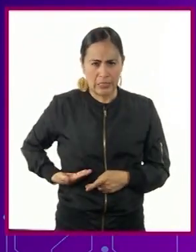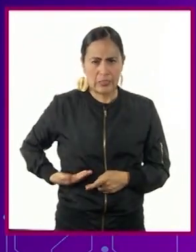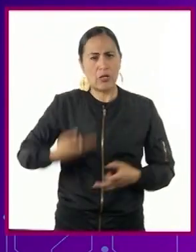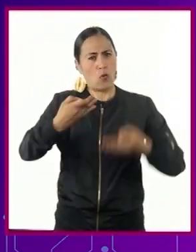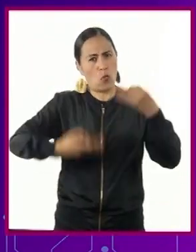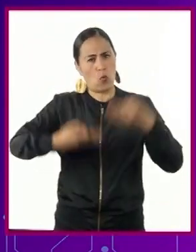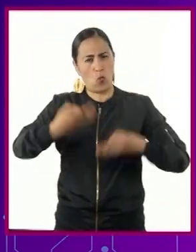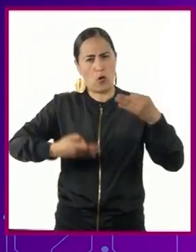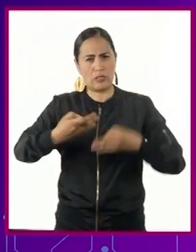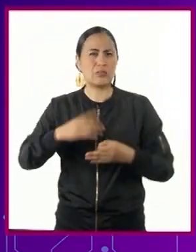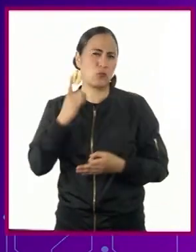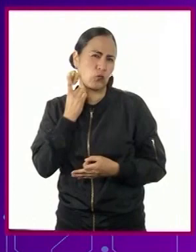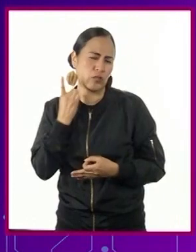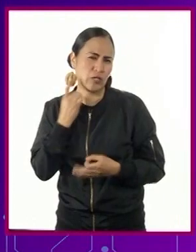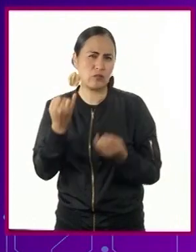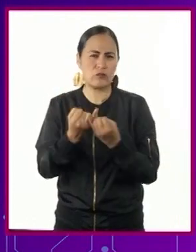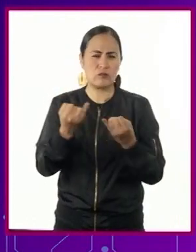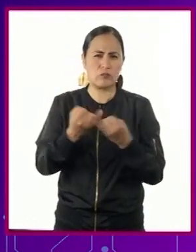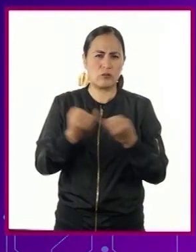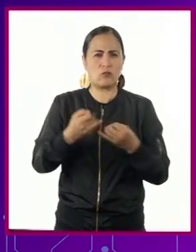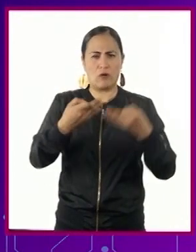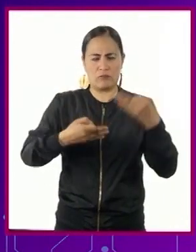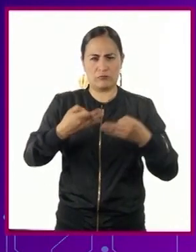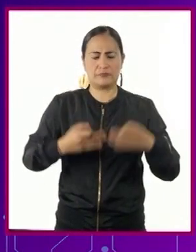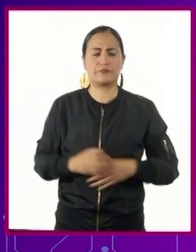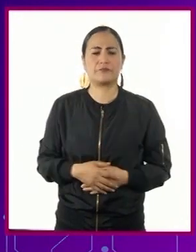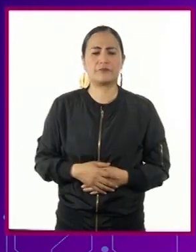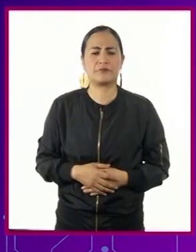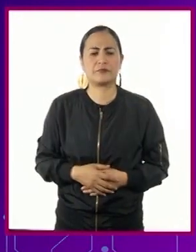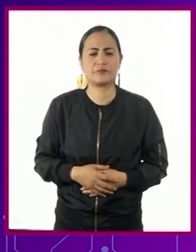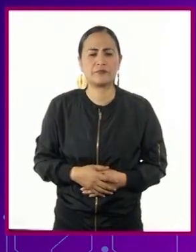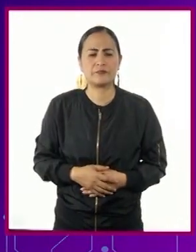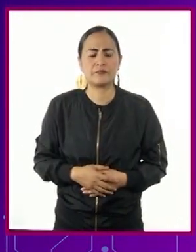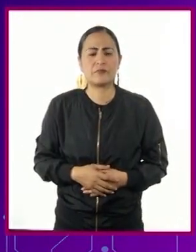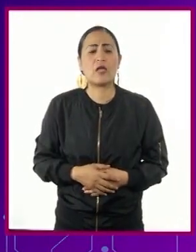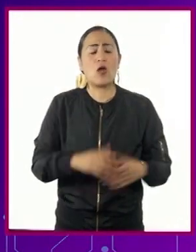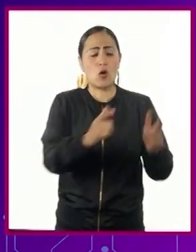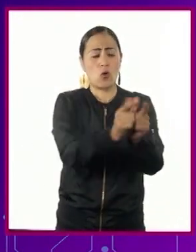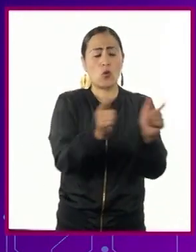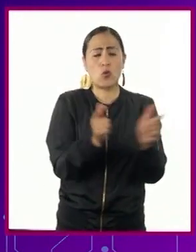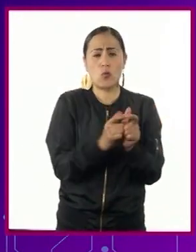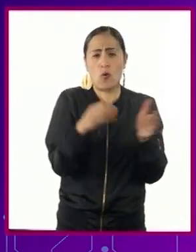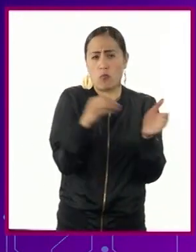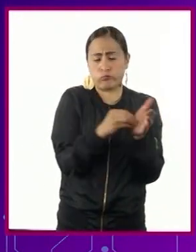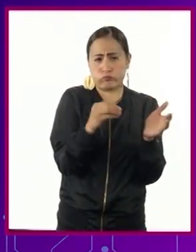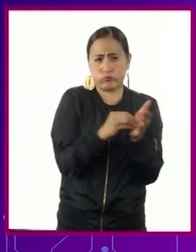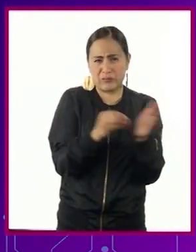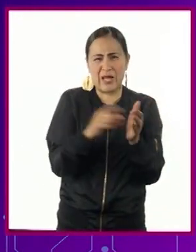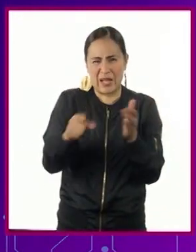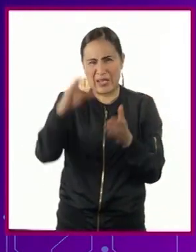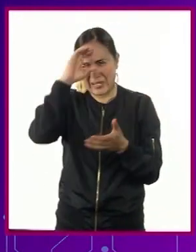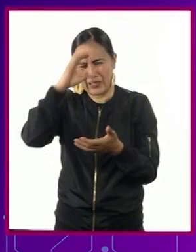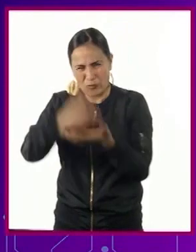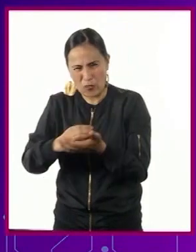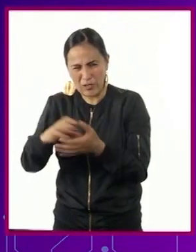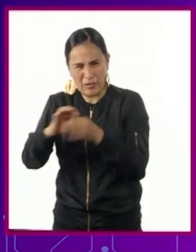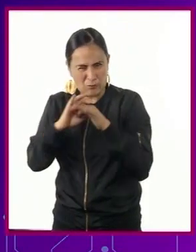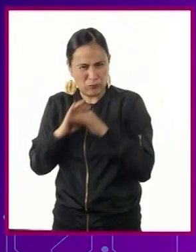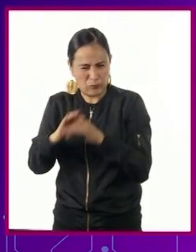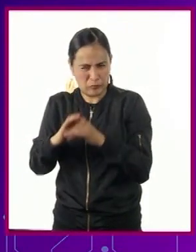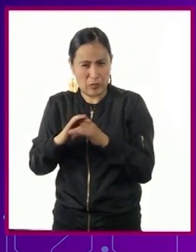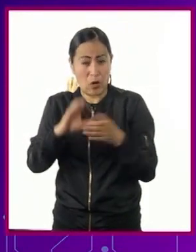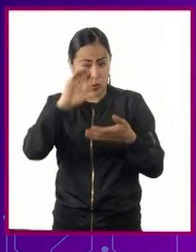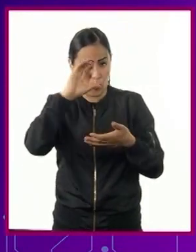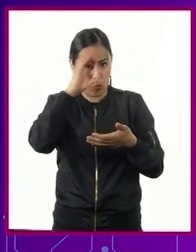judicial. El bando conservador, apoyado por militares y miembros de la jerarquía católica, se opuso a la